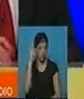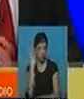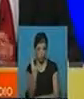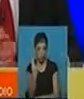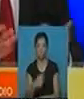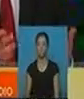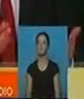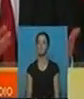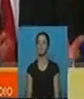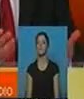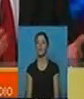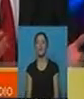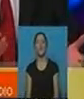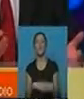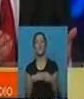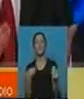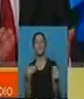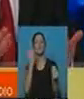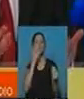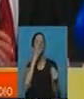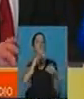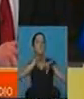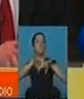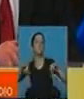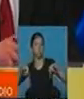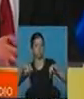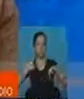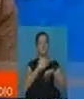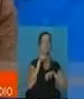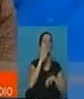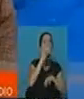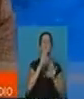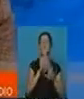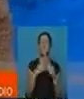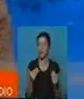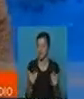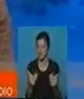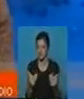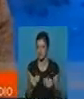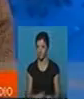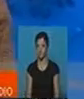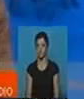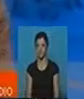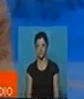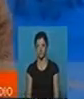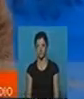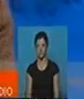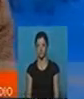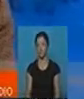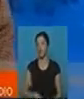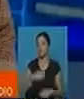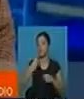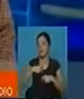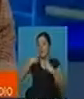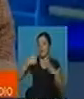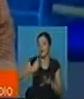respecto a lo que decías, a la excepcionalidad de los Estados Unidos y de la sociedad norteamericana? Bueno, como toda sociedad que tiene un conjunto